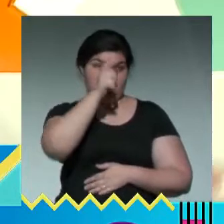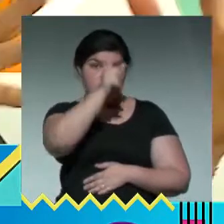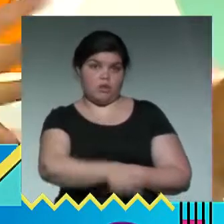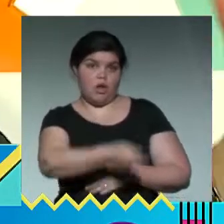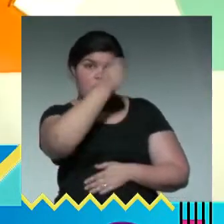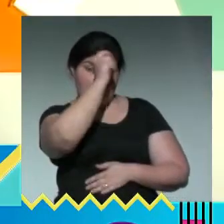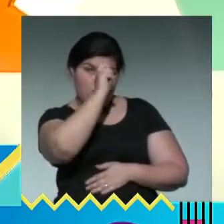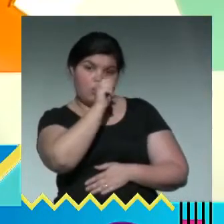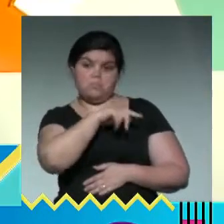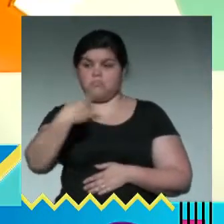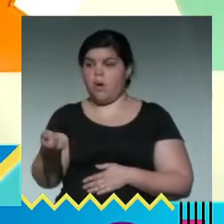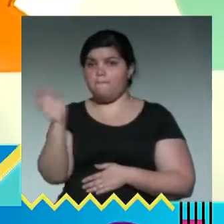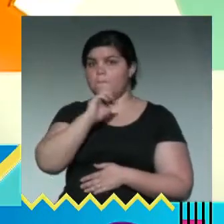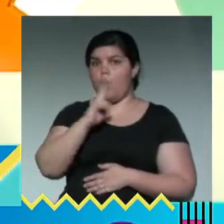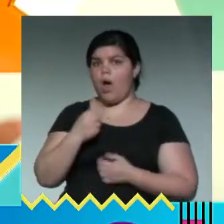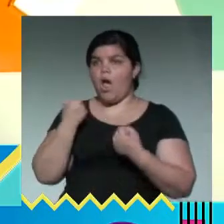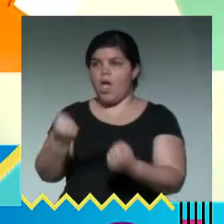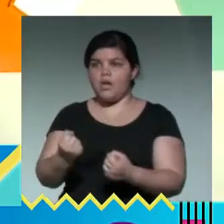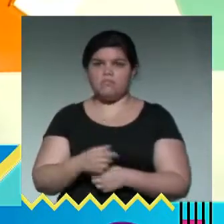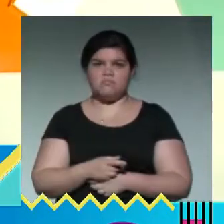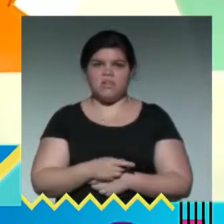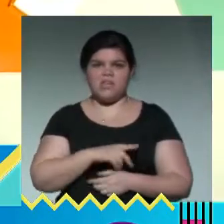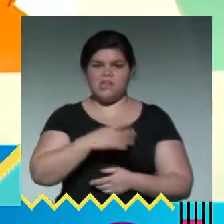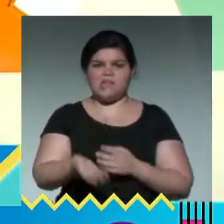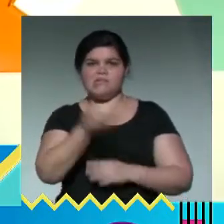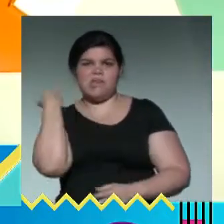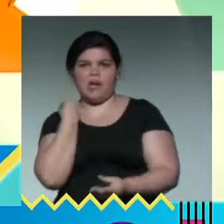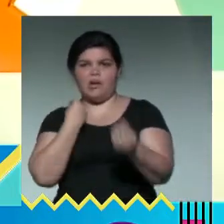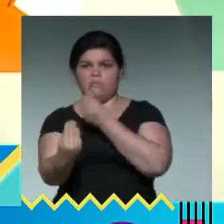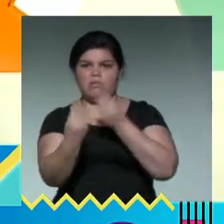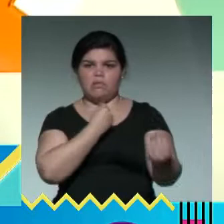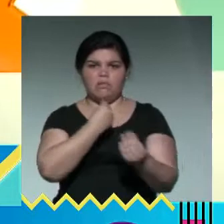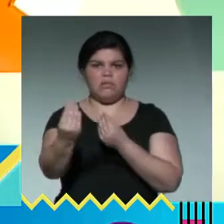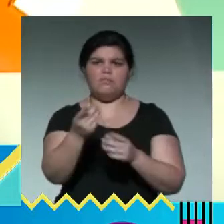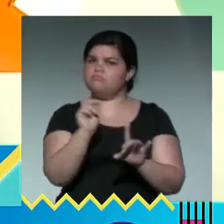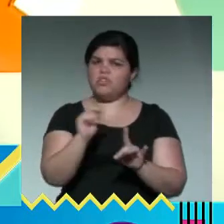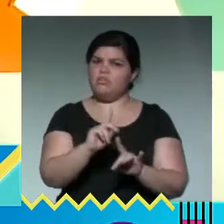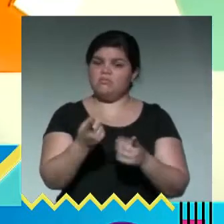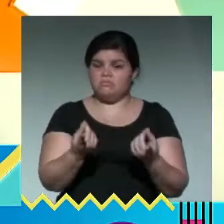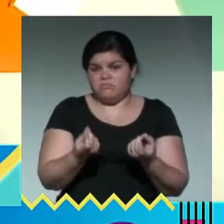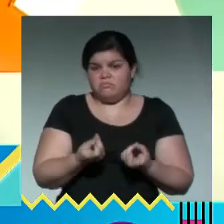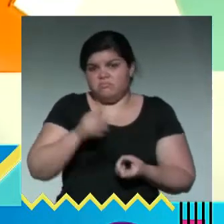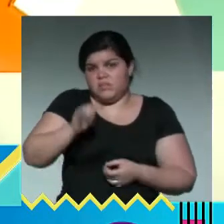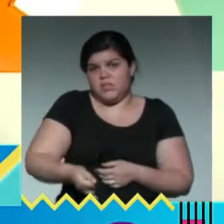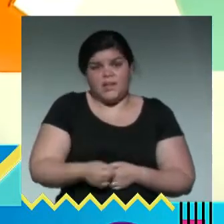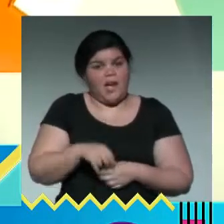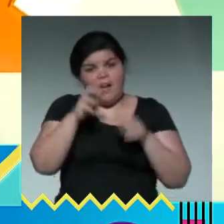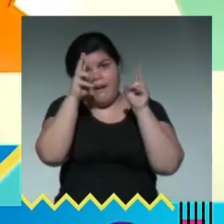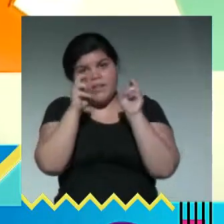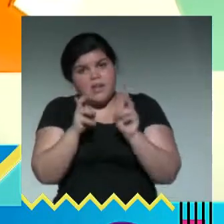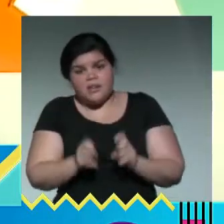es Juana Zurduy, son todos, no hace falta sacar a uno para poner a otro. porque están ahí, hay que